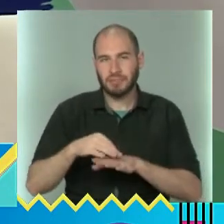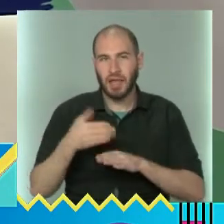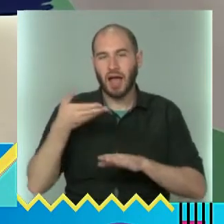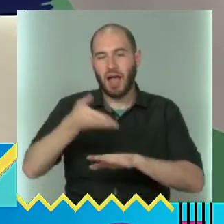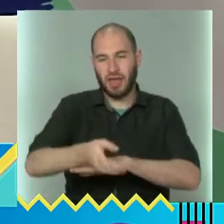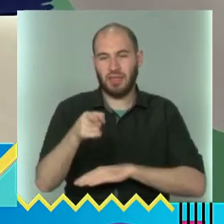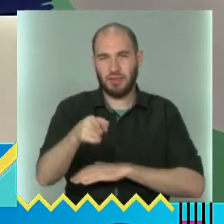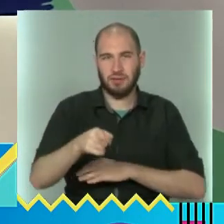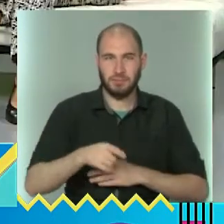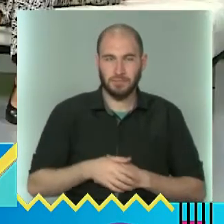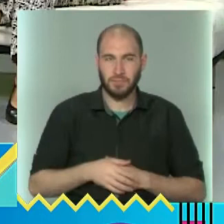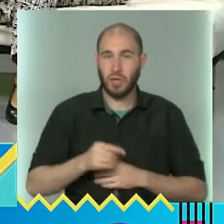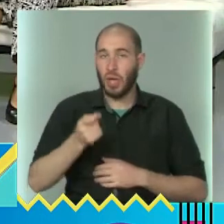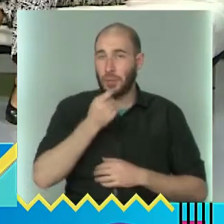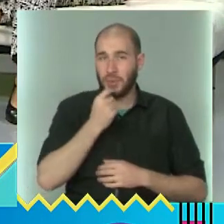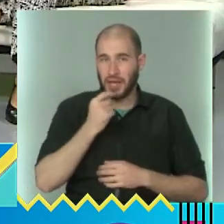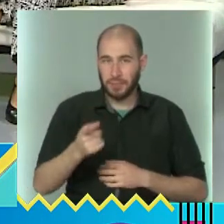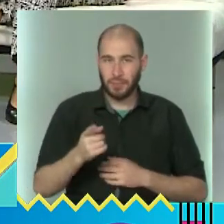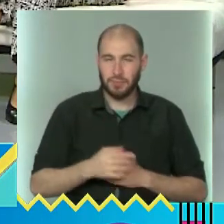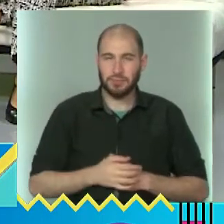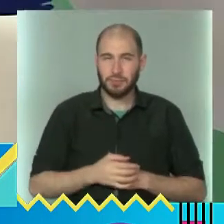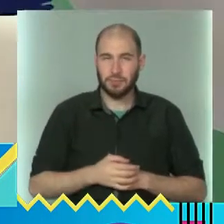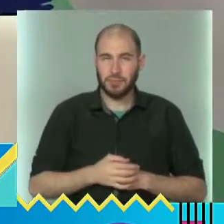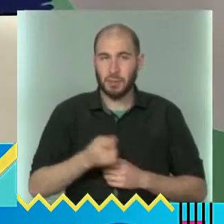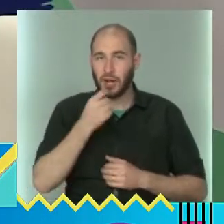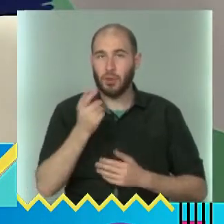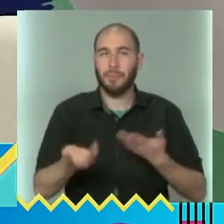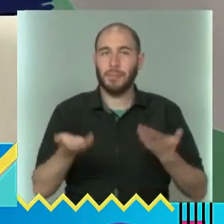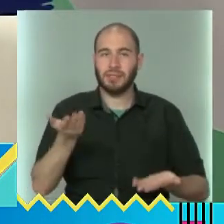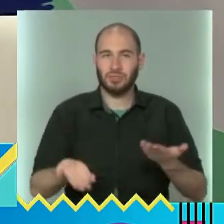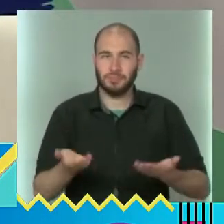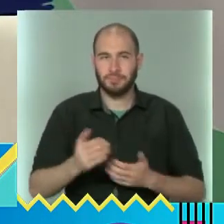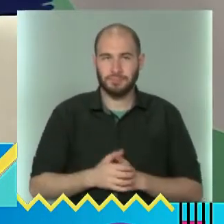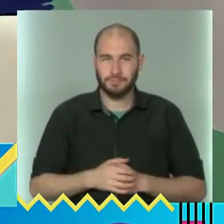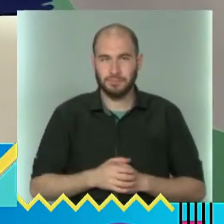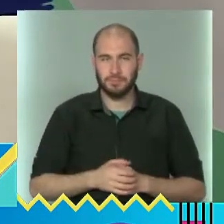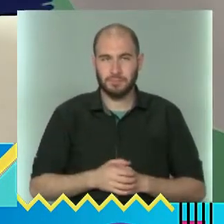sobre él, ¿no? Entonces, dabas, por ejemplo, el ejemplo del peso, ¿no? El sobrepeso.